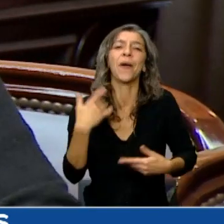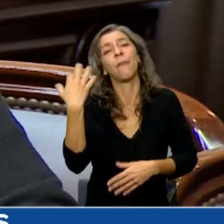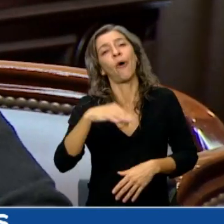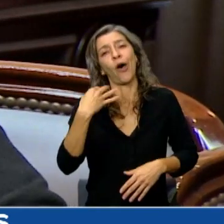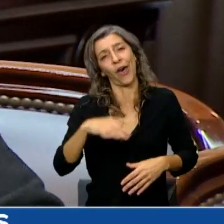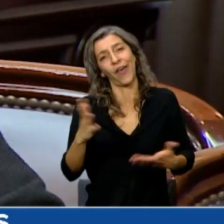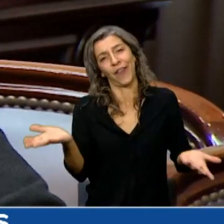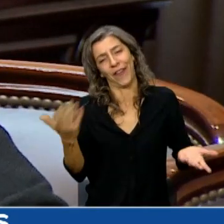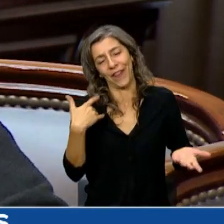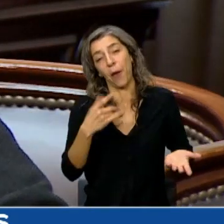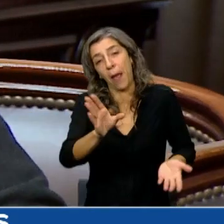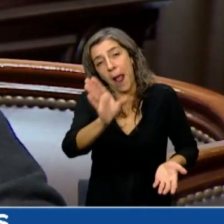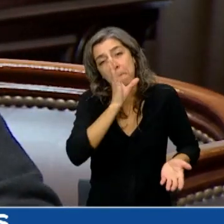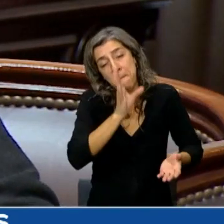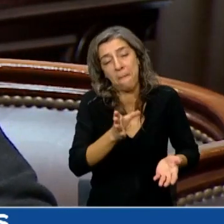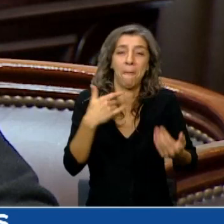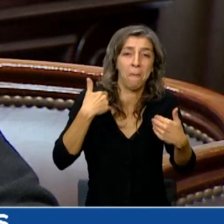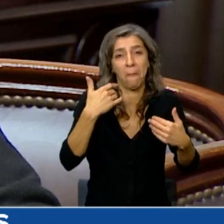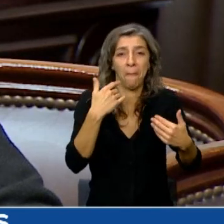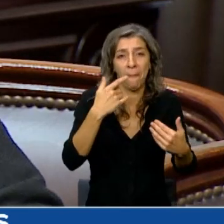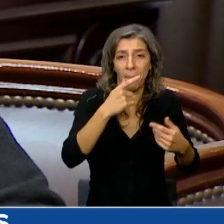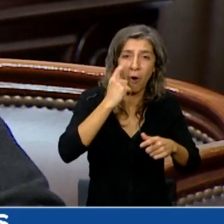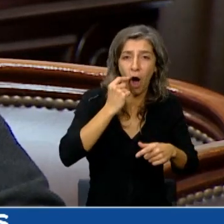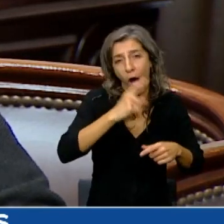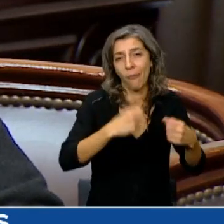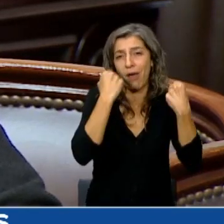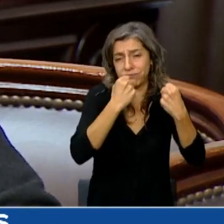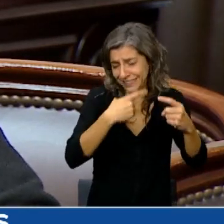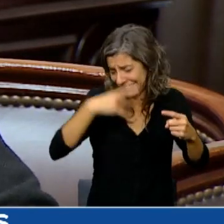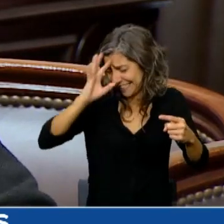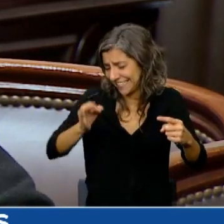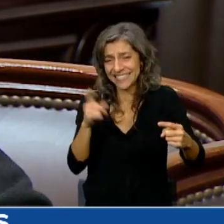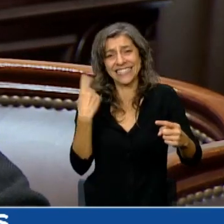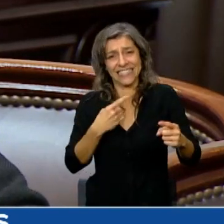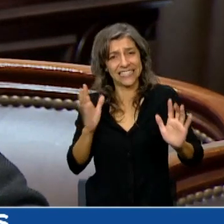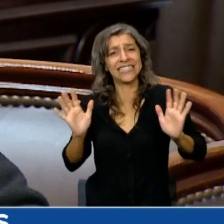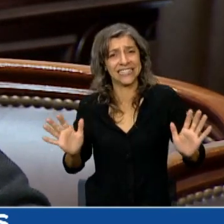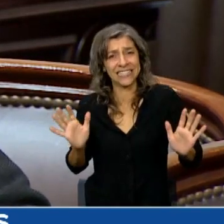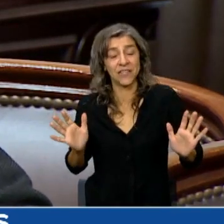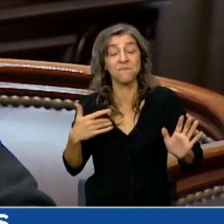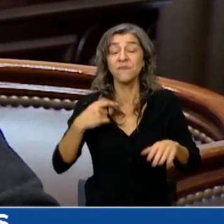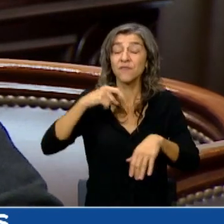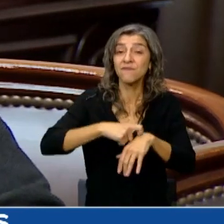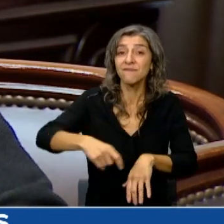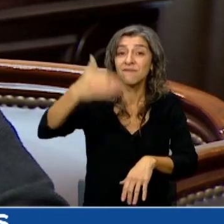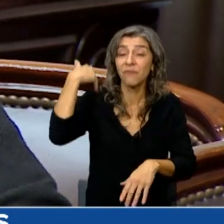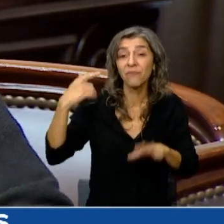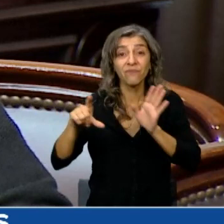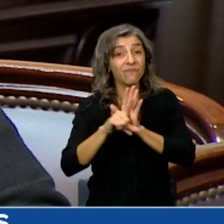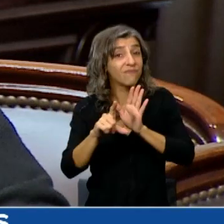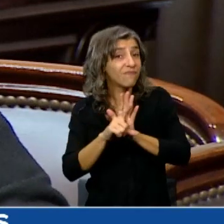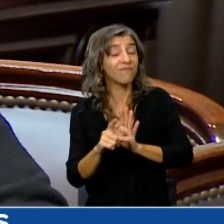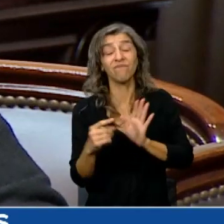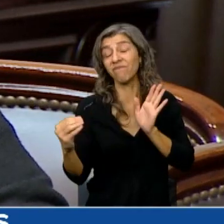los perros. Esto no estaba previsto inicialmente por la normativa nuestra.